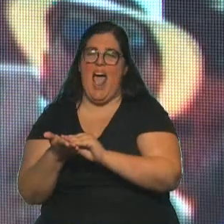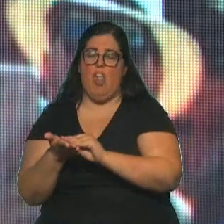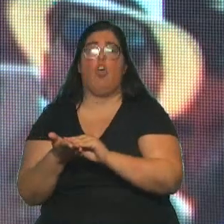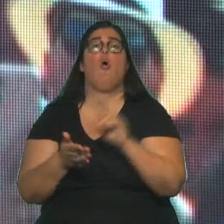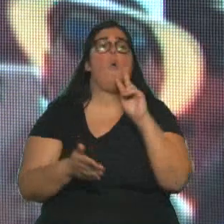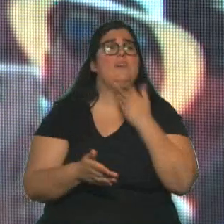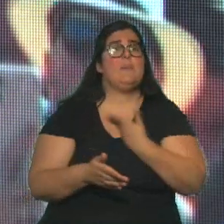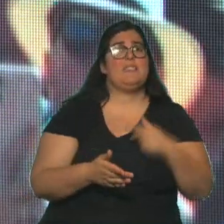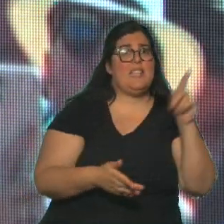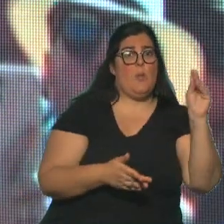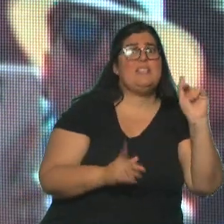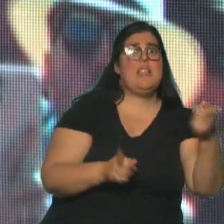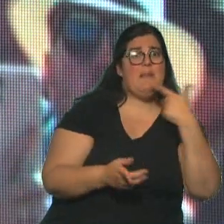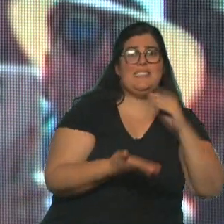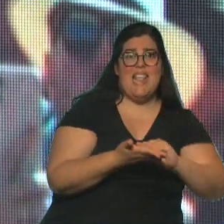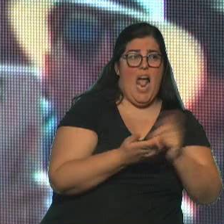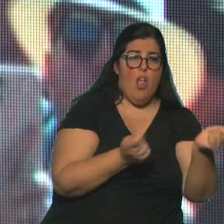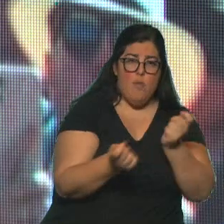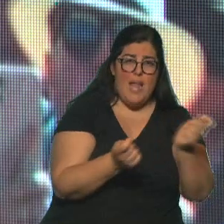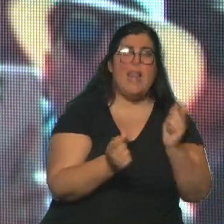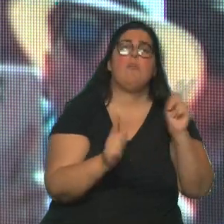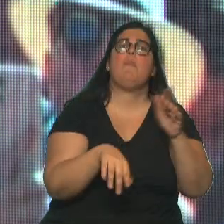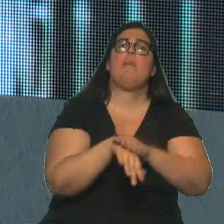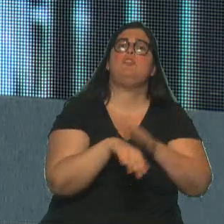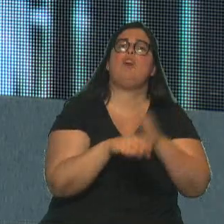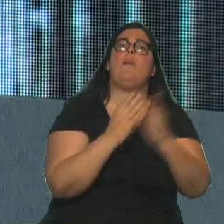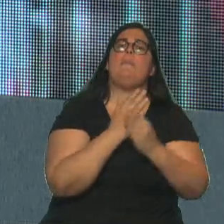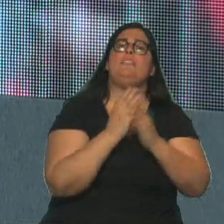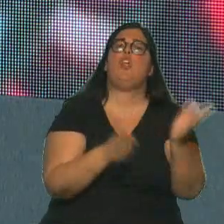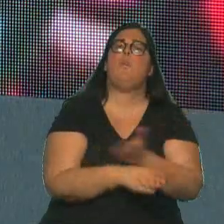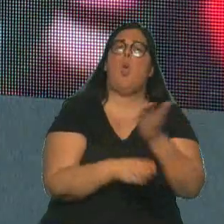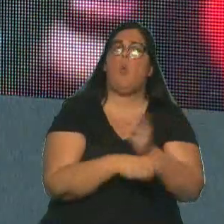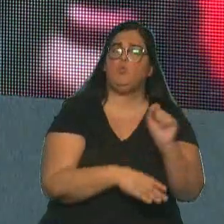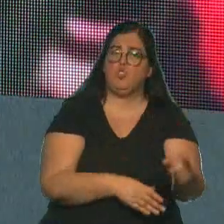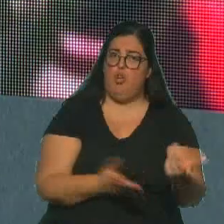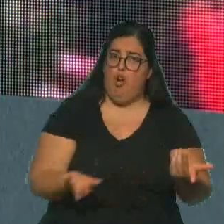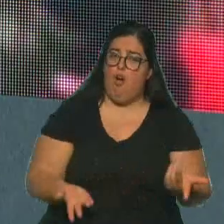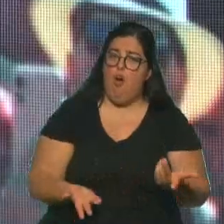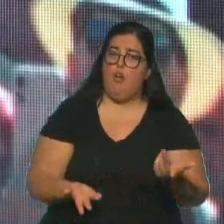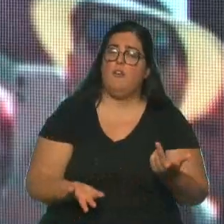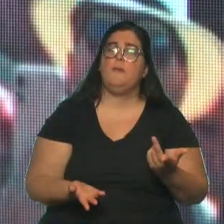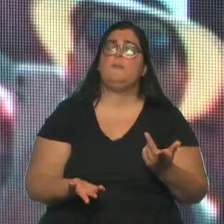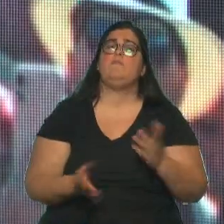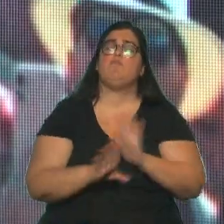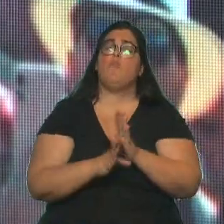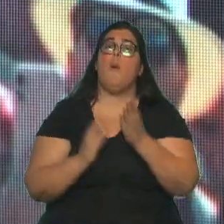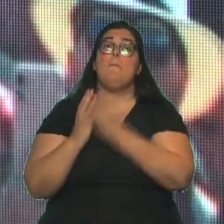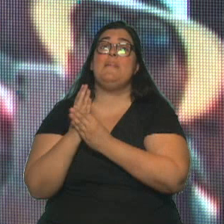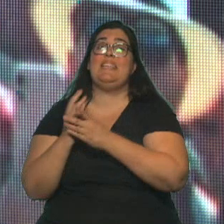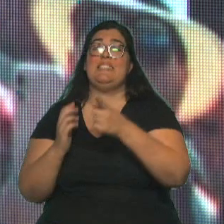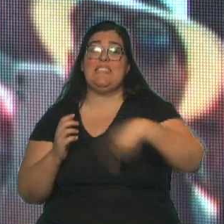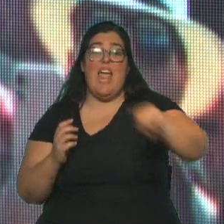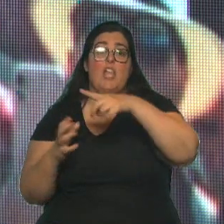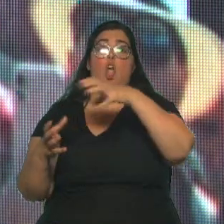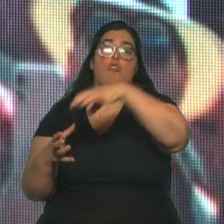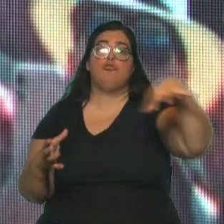aparte se va a ocupar de la cartera de producción. ¿Sabes lo que dijo Lula? Gabinete, digamos, muy marcado por la economía